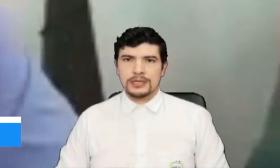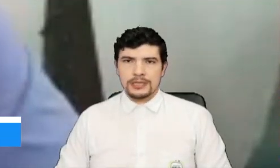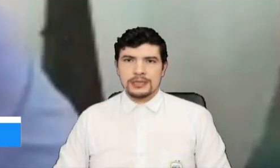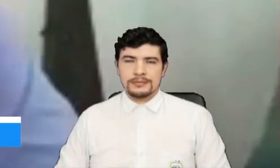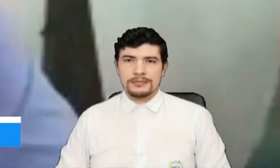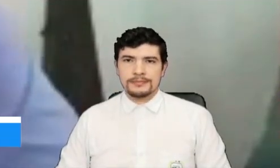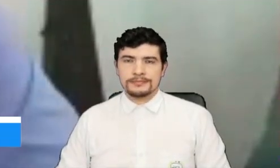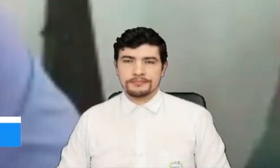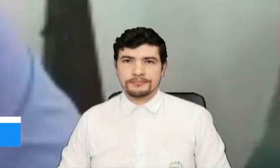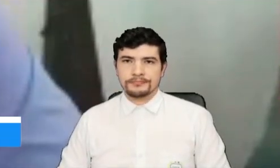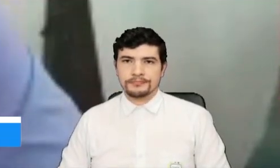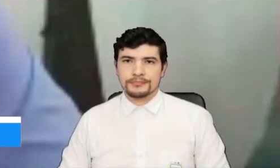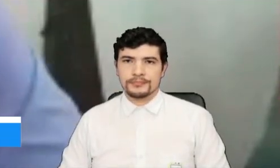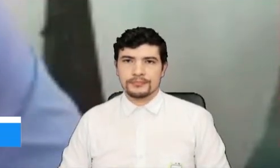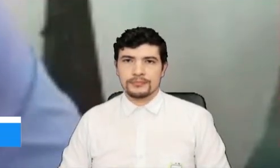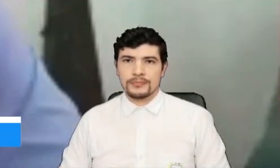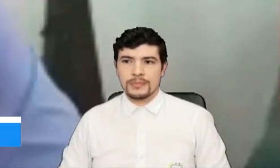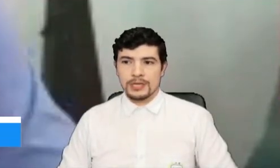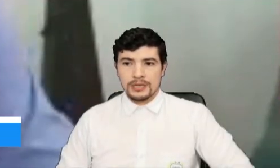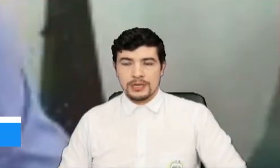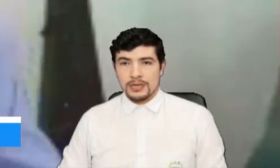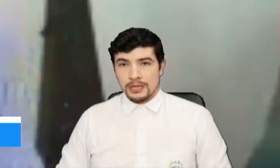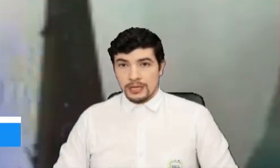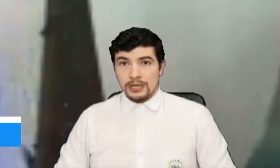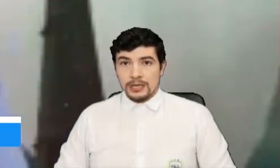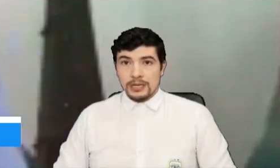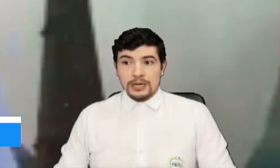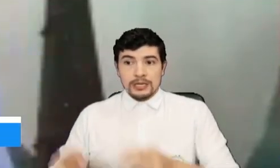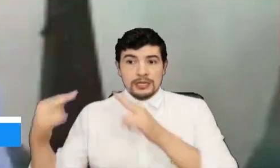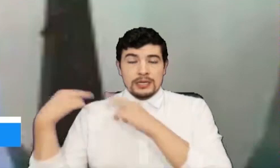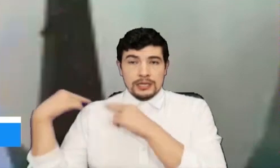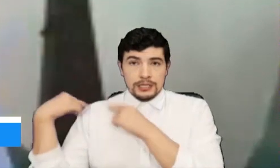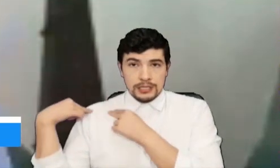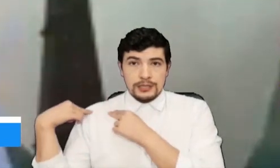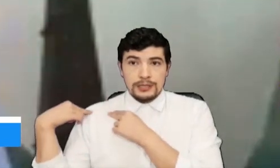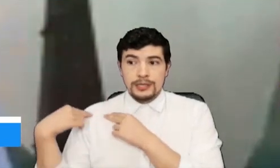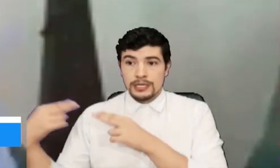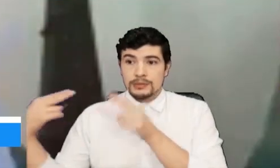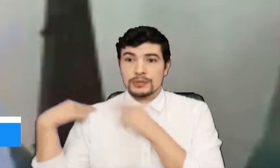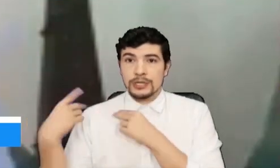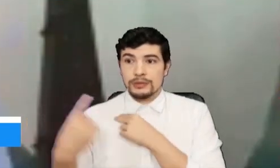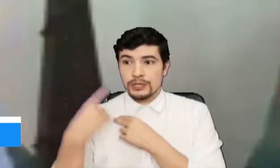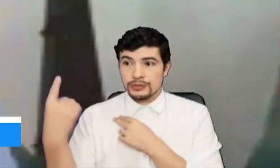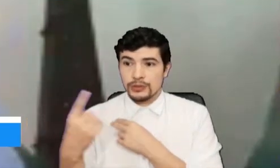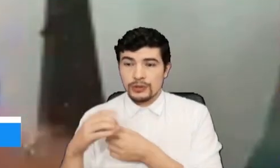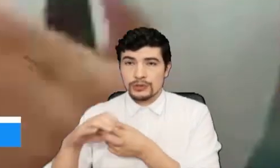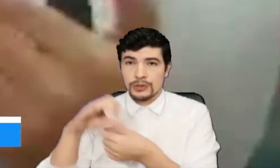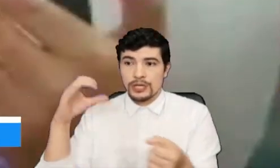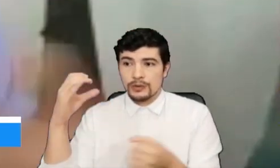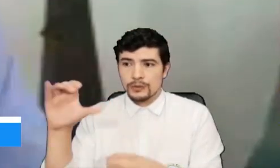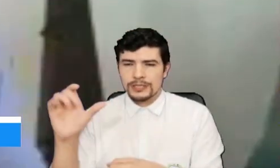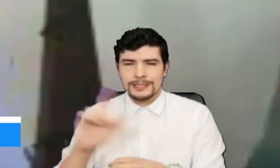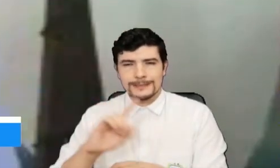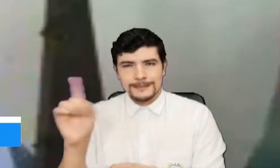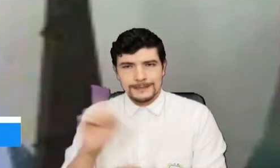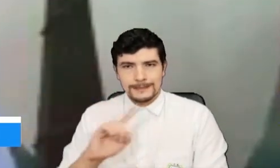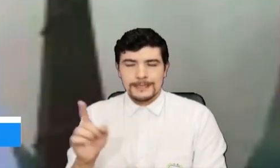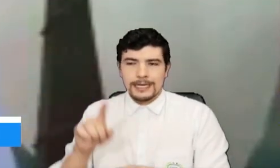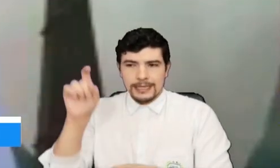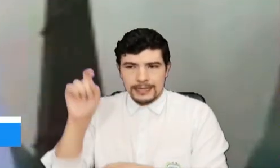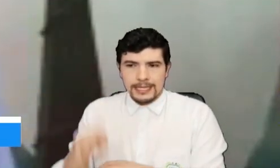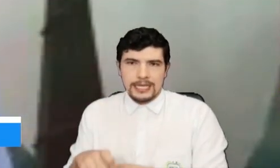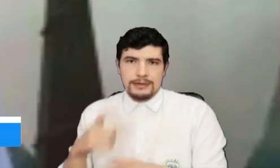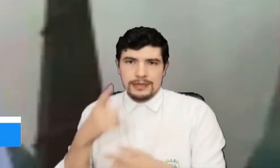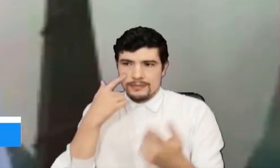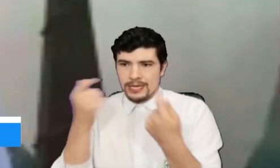solamente a la frontera. Hemos intentado trabajar para que las regiones no permitan estos desplazamientos en tanto no se